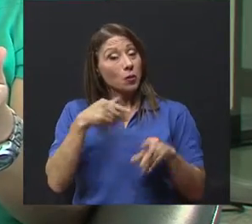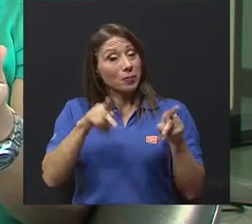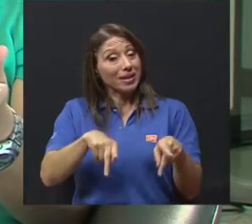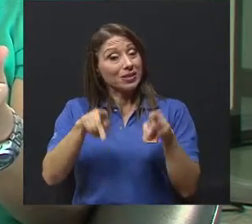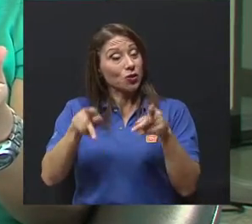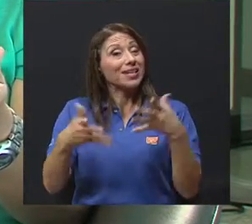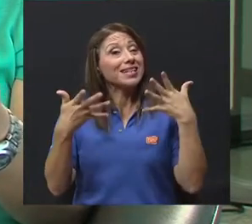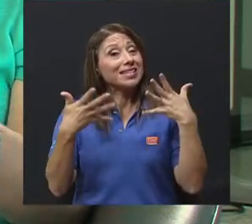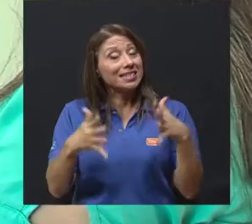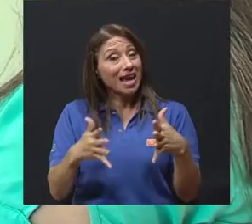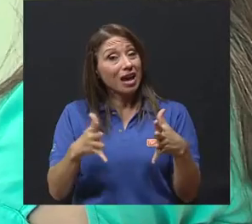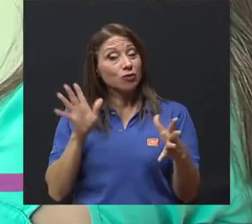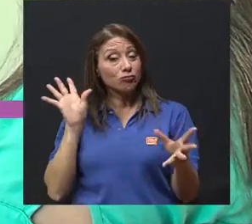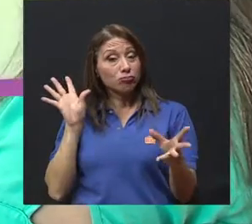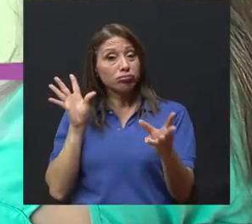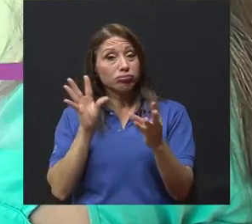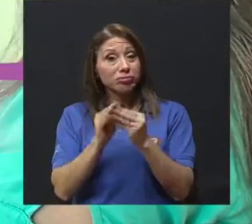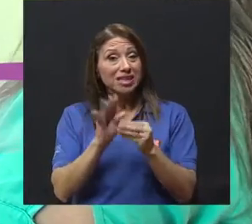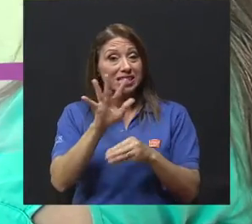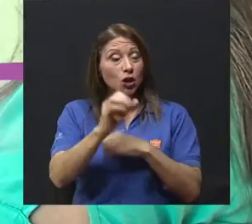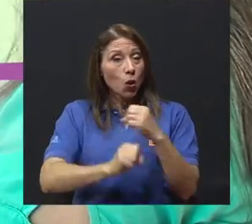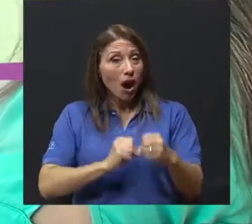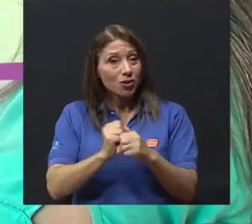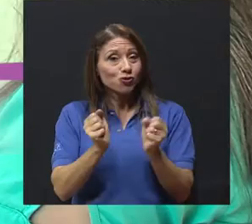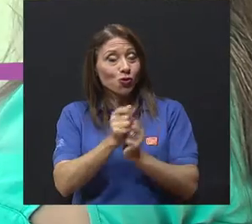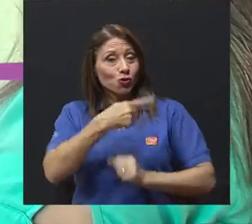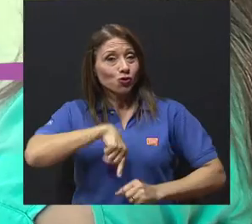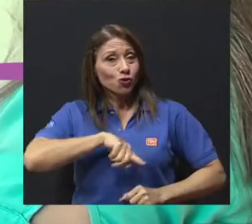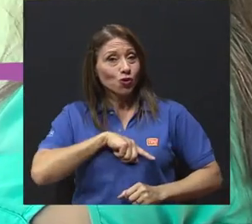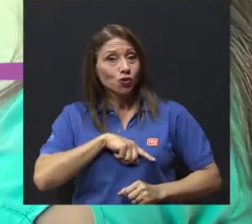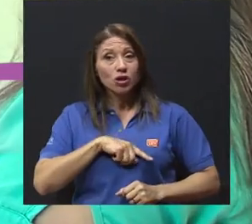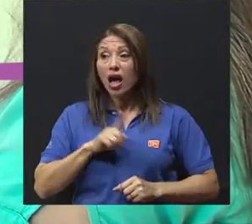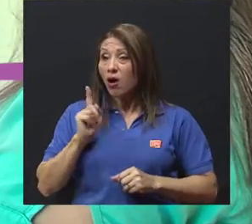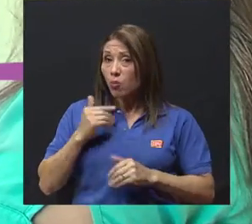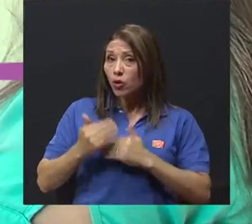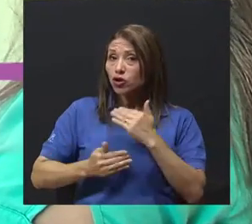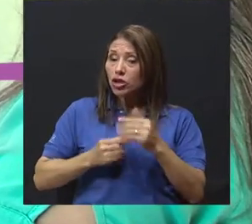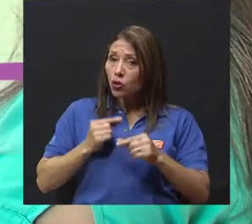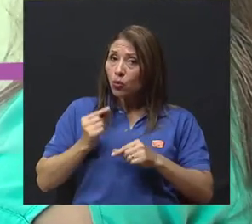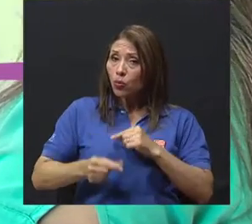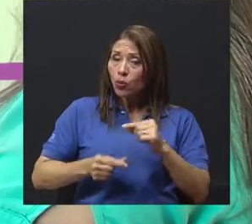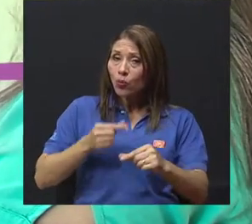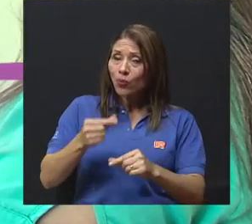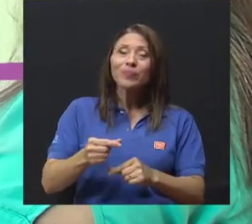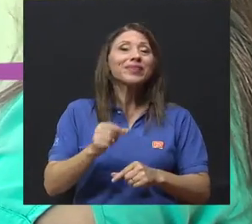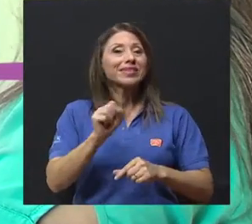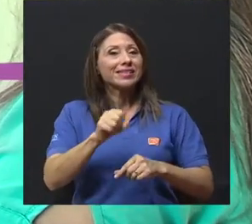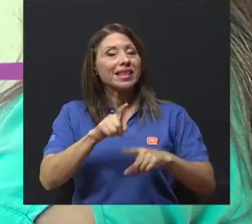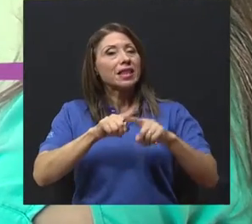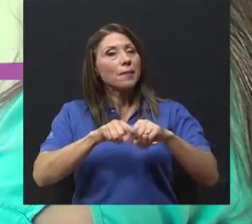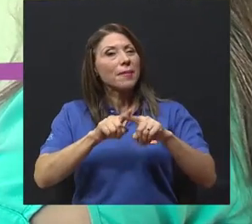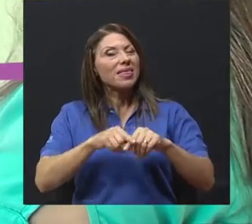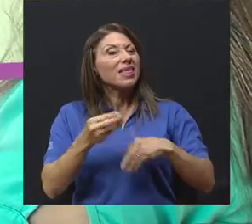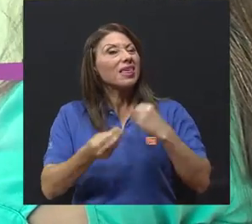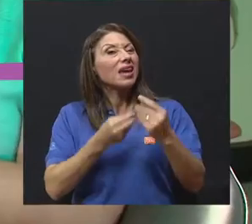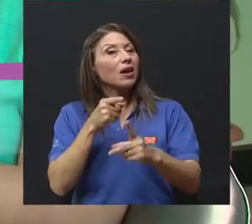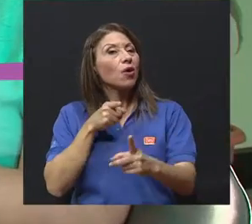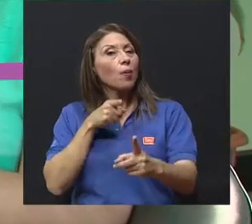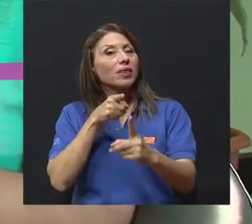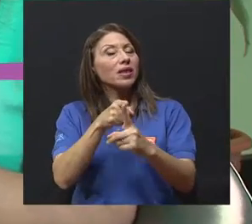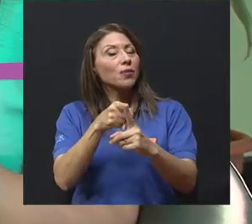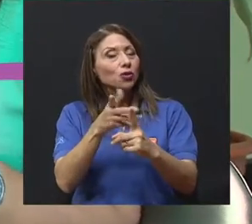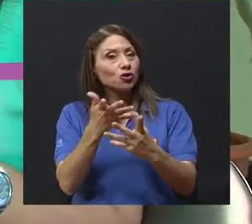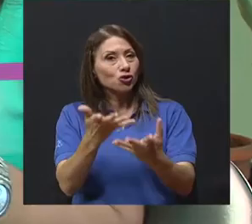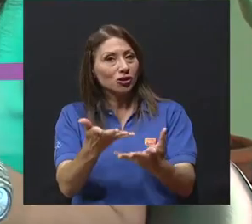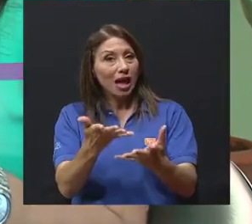con nosotros es un proceso graduales de mente es depende de lo que se vaya a trabajar y de los objetivos que estamos persiguiendo porque